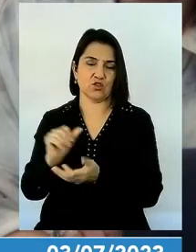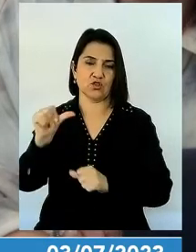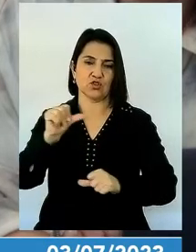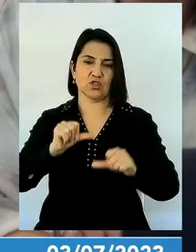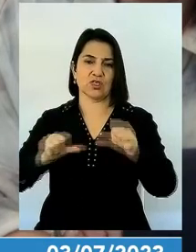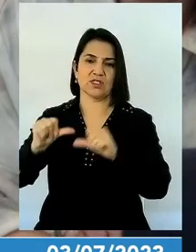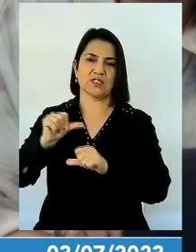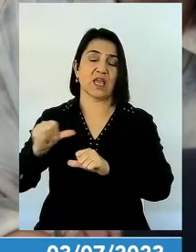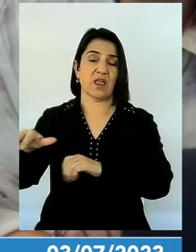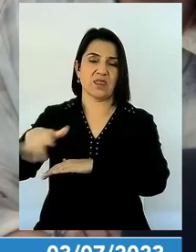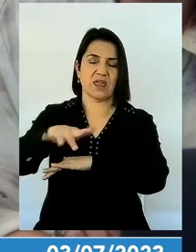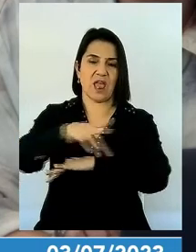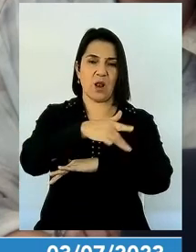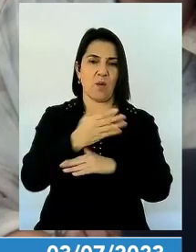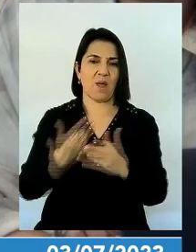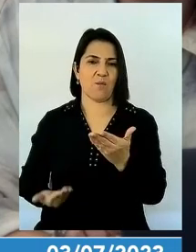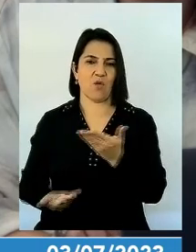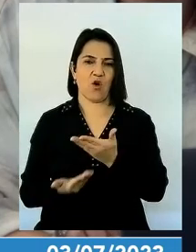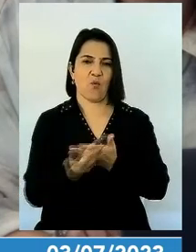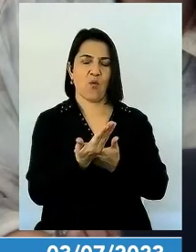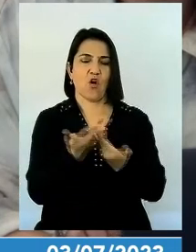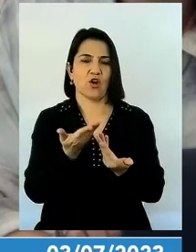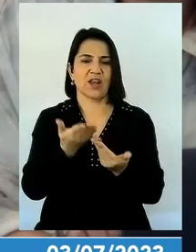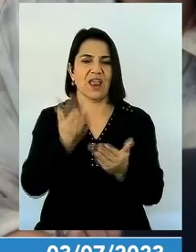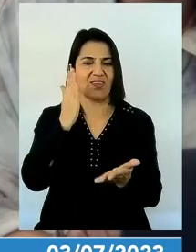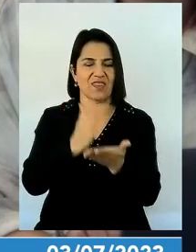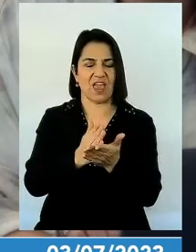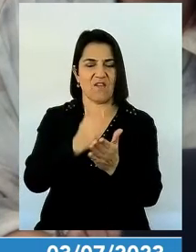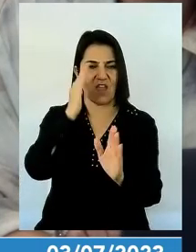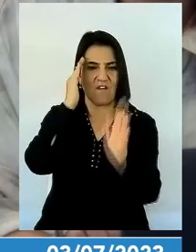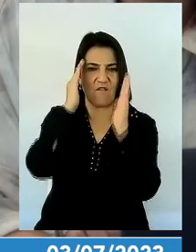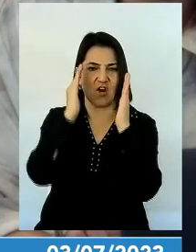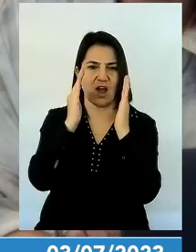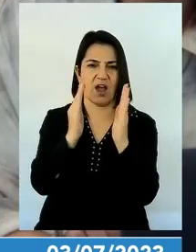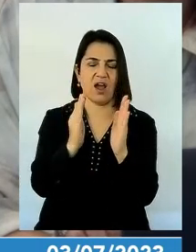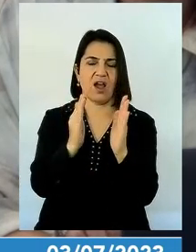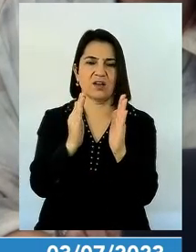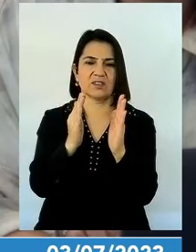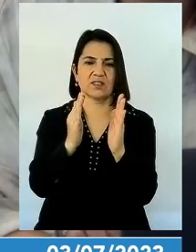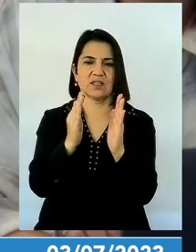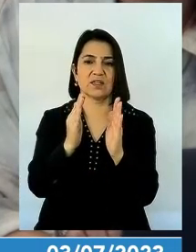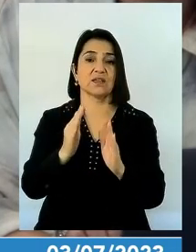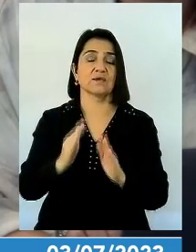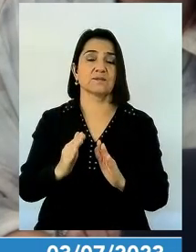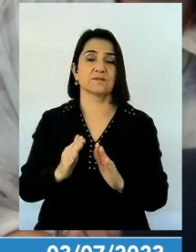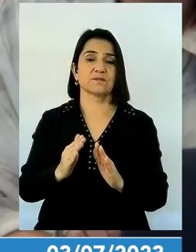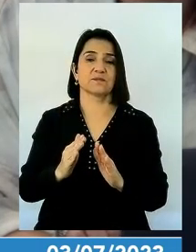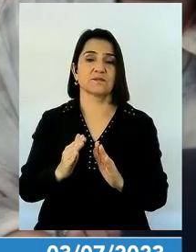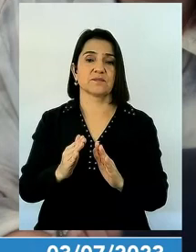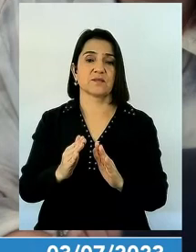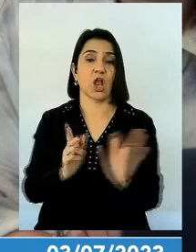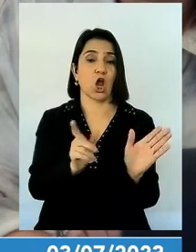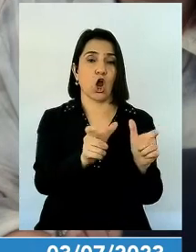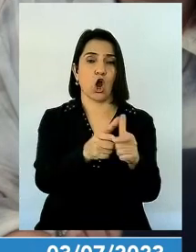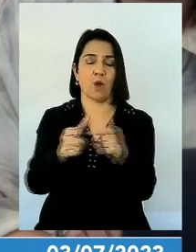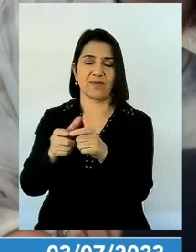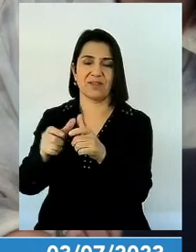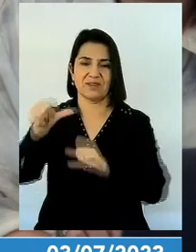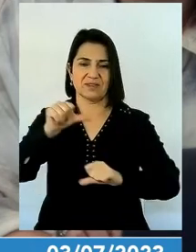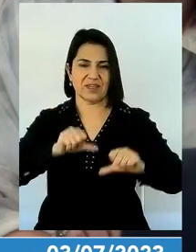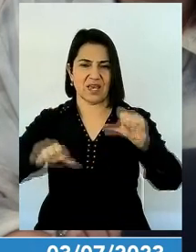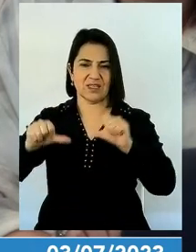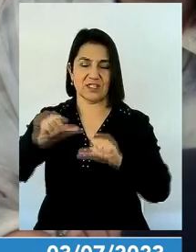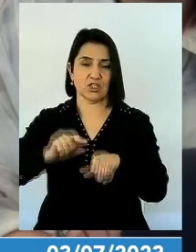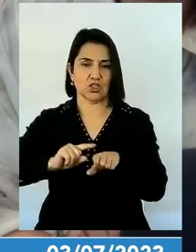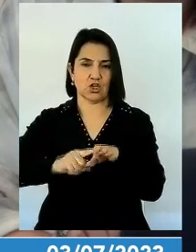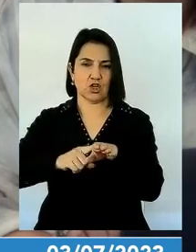que tiene que enfocarse un establecimiento de los comités científicos técnicos para esta administración y